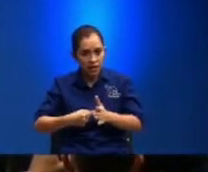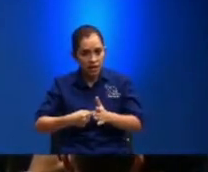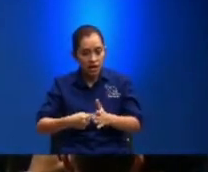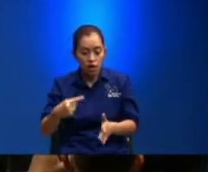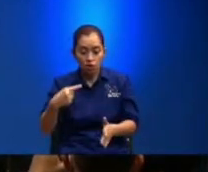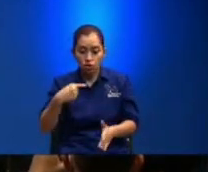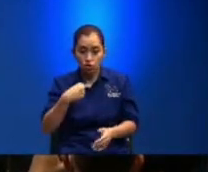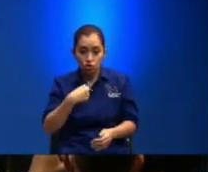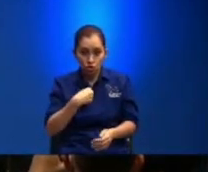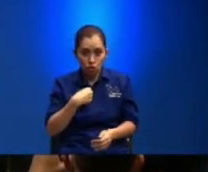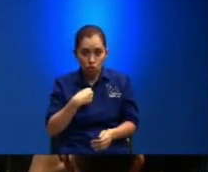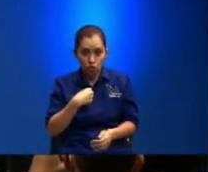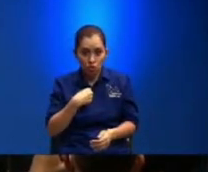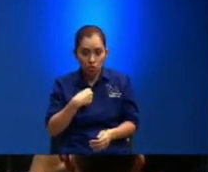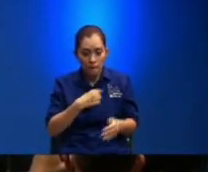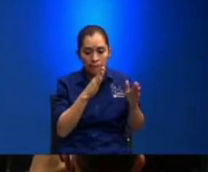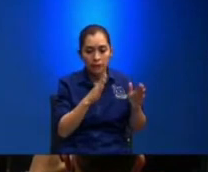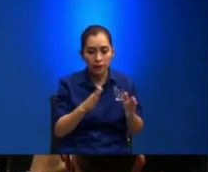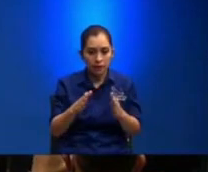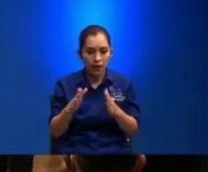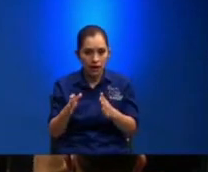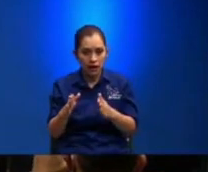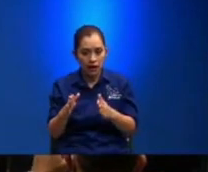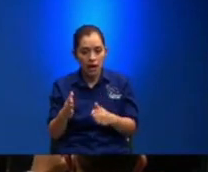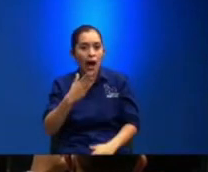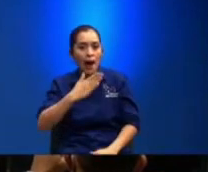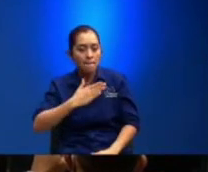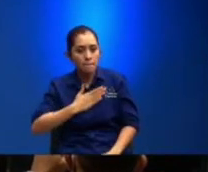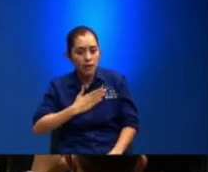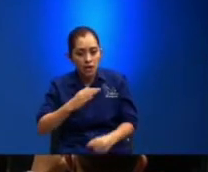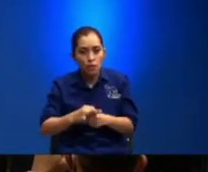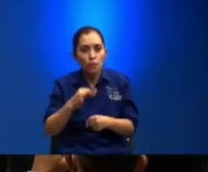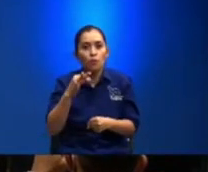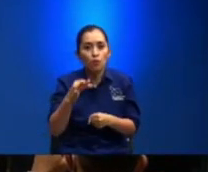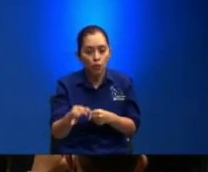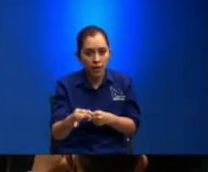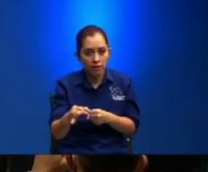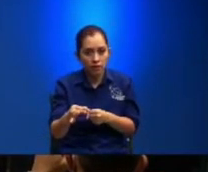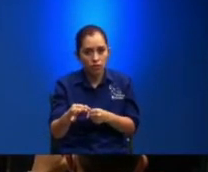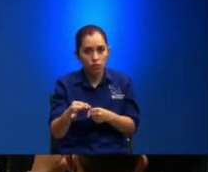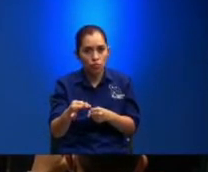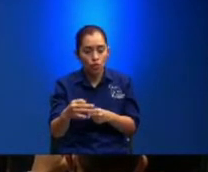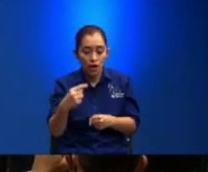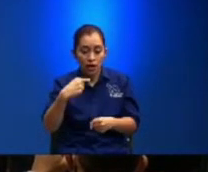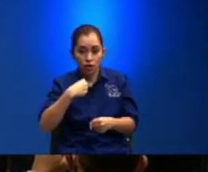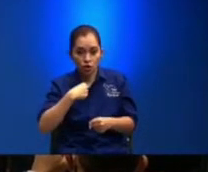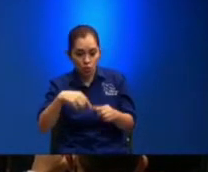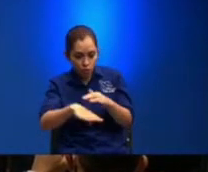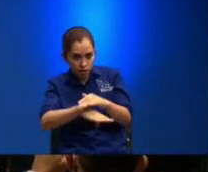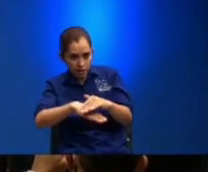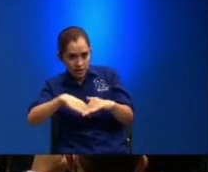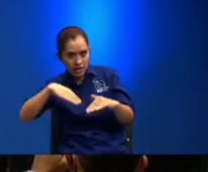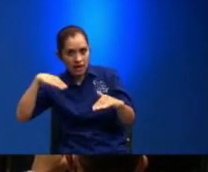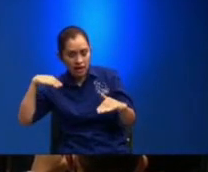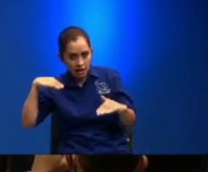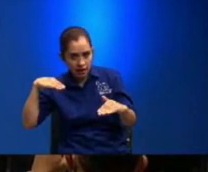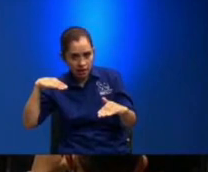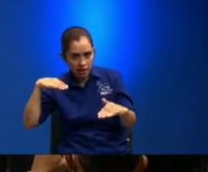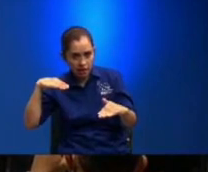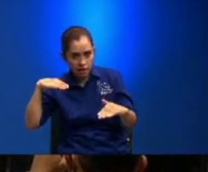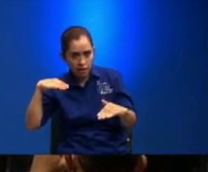entonces cuando vemos esto y lo que hemos estado platicando en la salida de la tierra